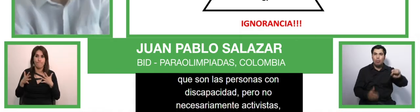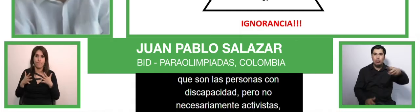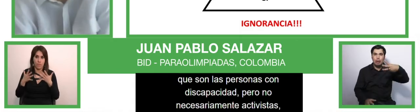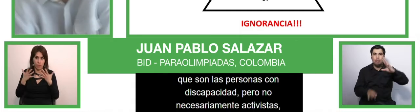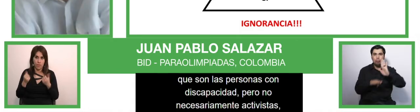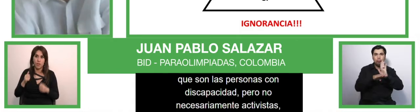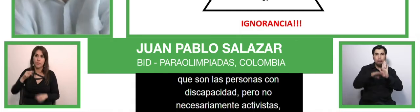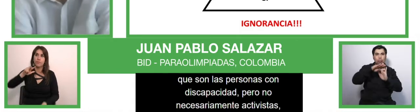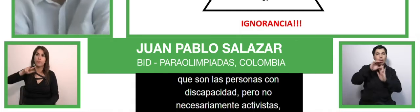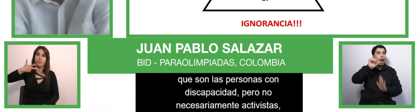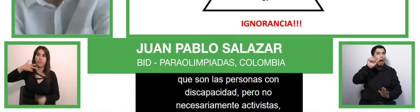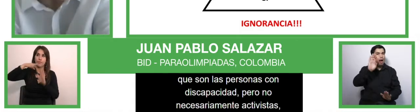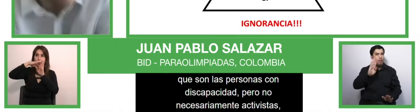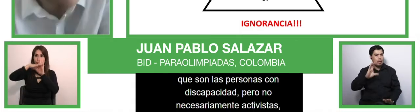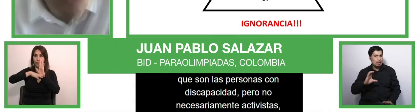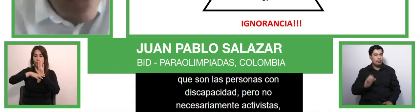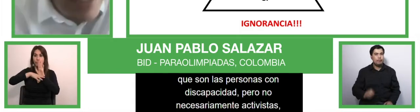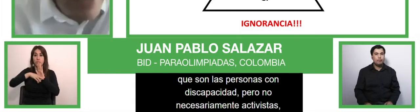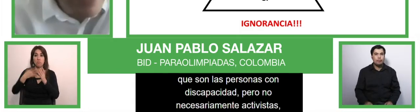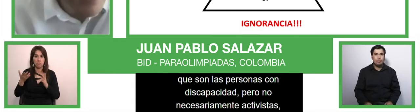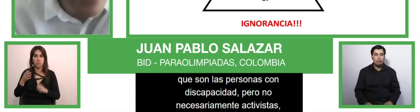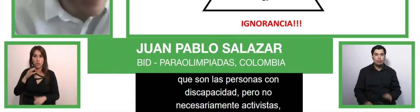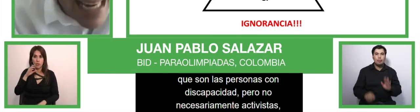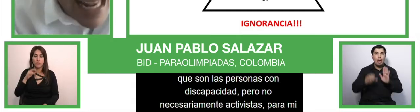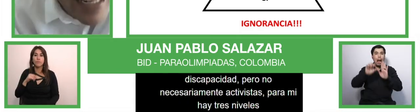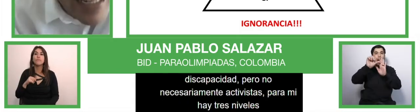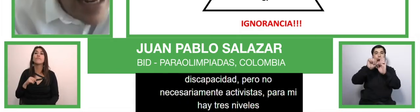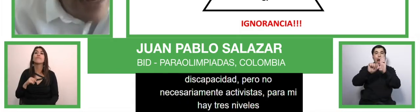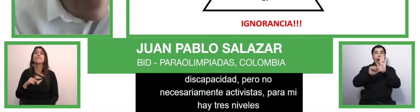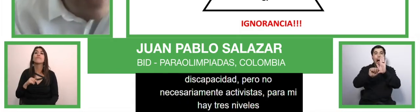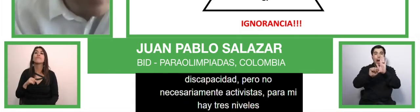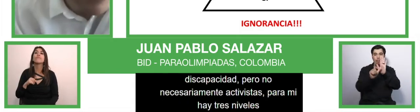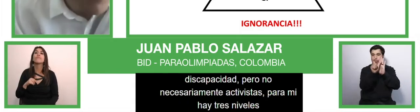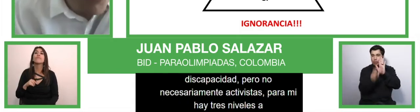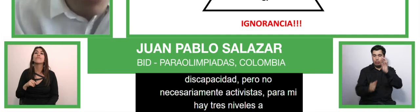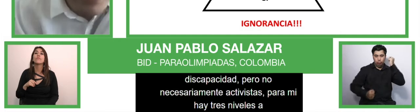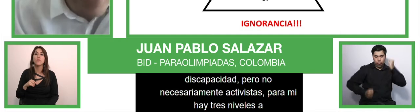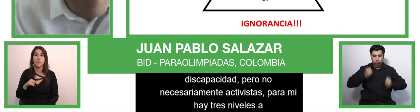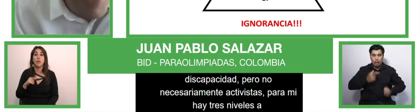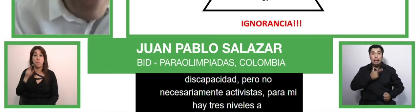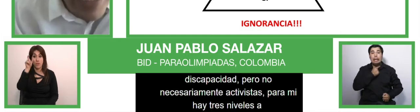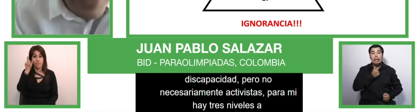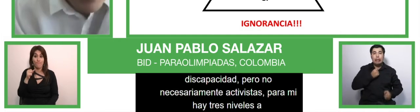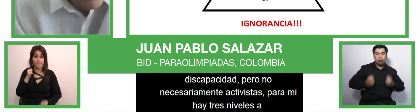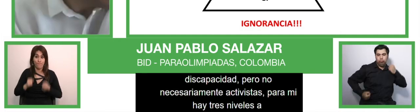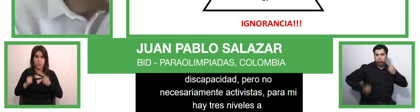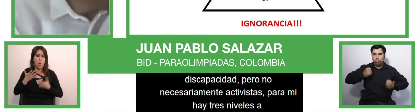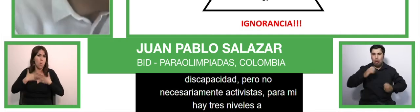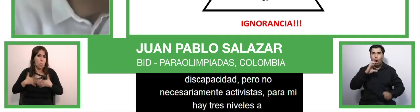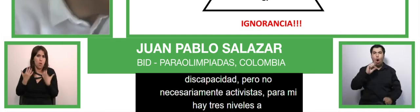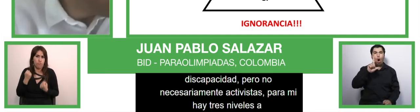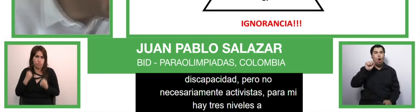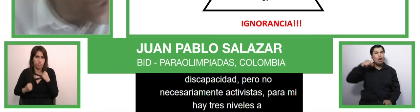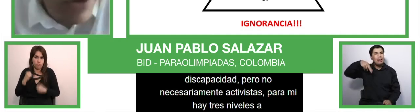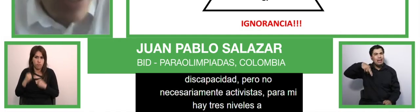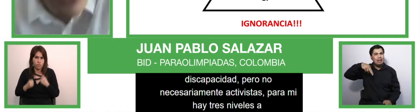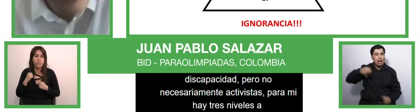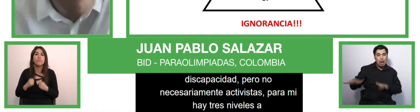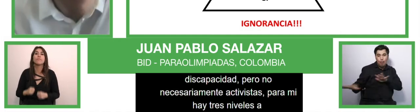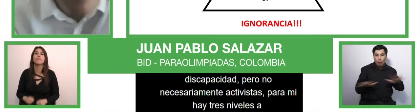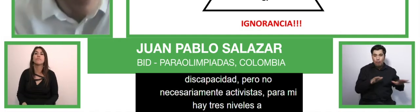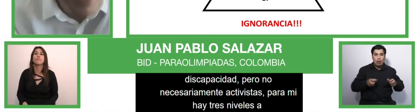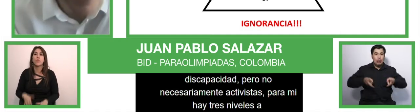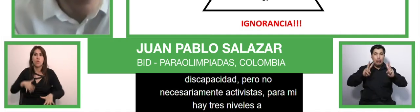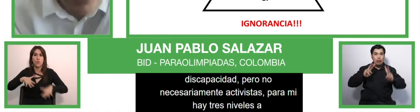A, B y C. A son los atletas que quieren ser activistas, más como Colin Kaepernick en el movimiento de